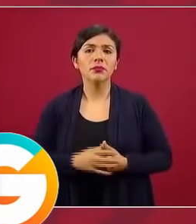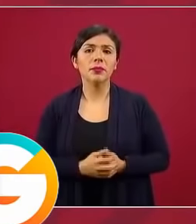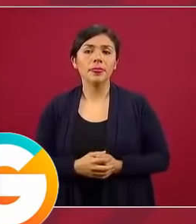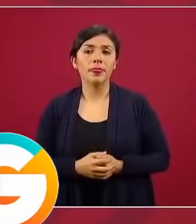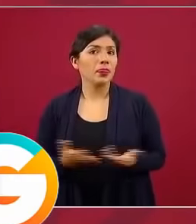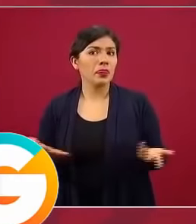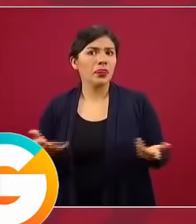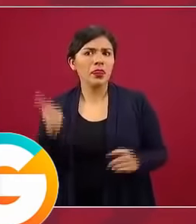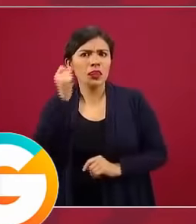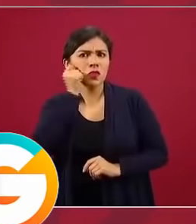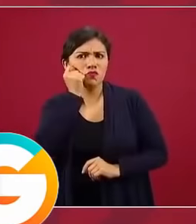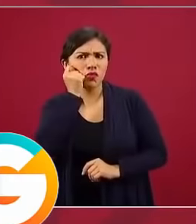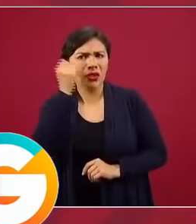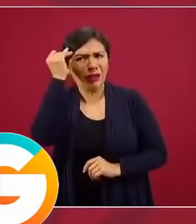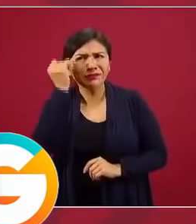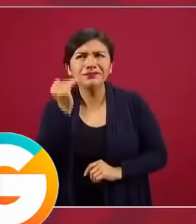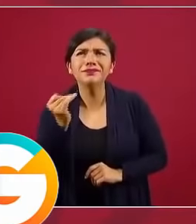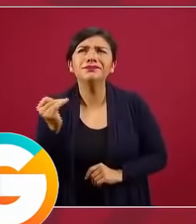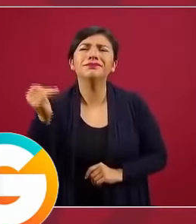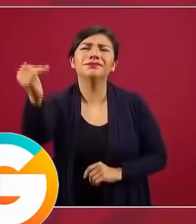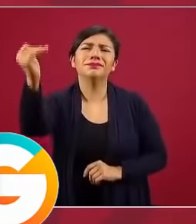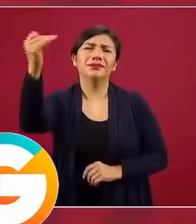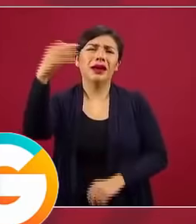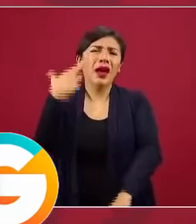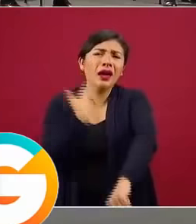No le hace que nos lleve tiempo.